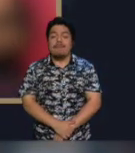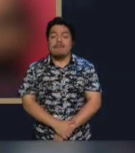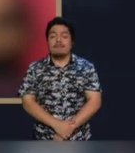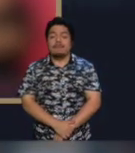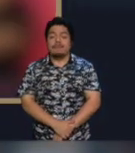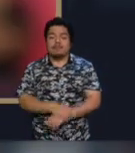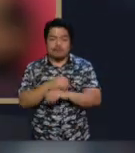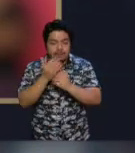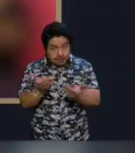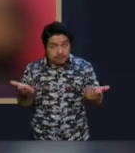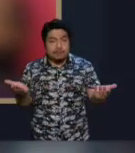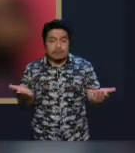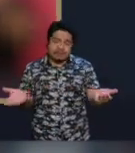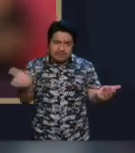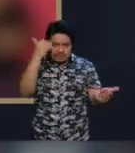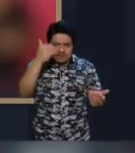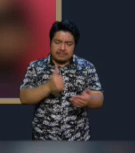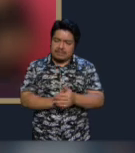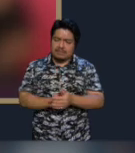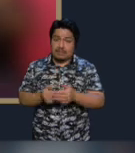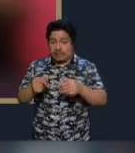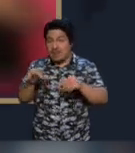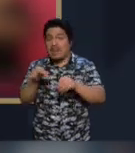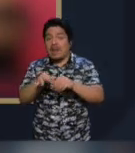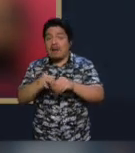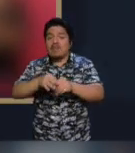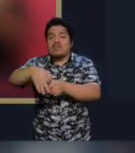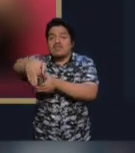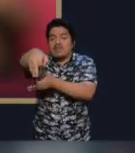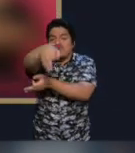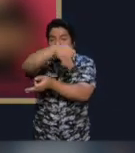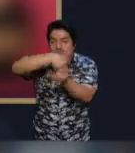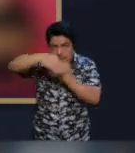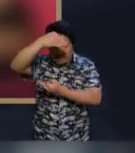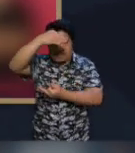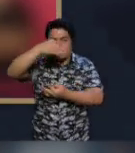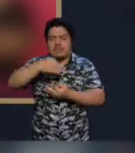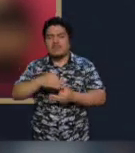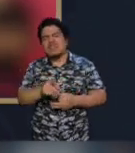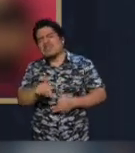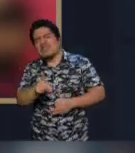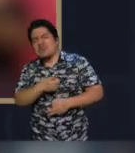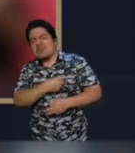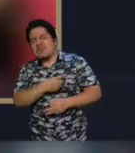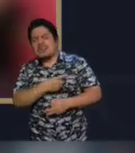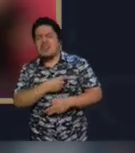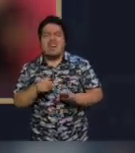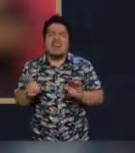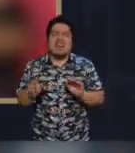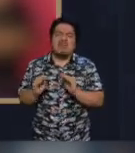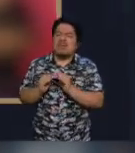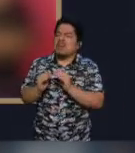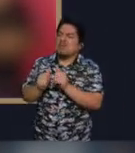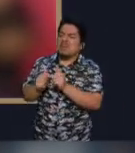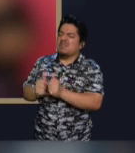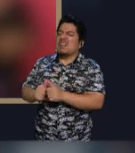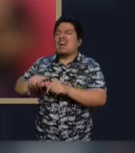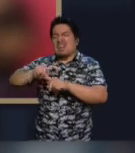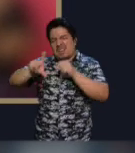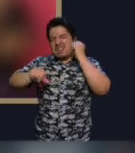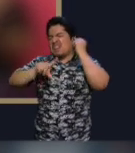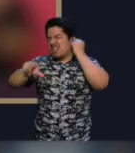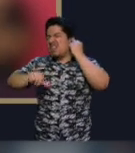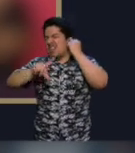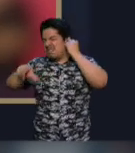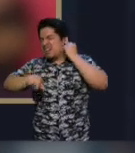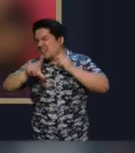Por eso hay que salir a votar. Todos, todos. Nada de que me voy a quedar, ya voy a ir.